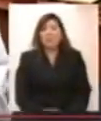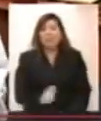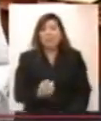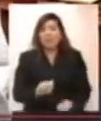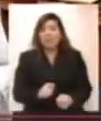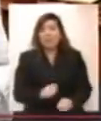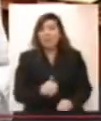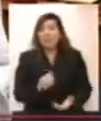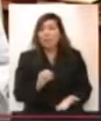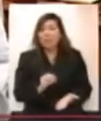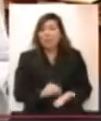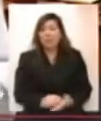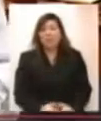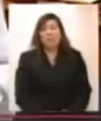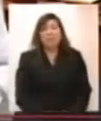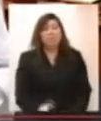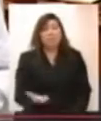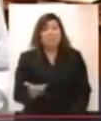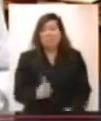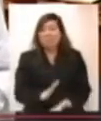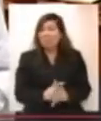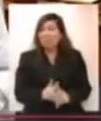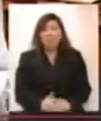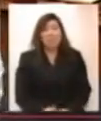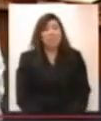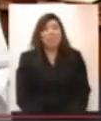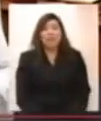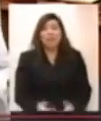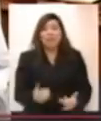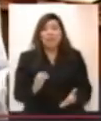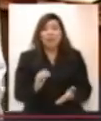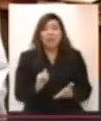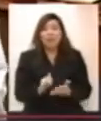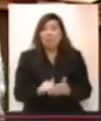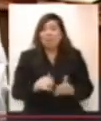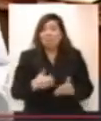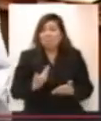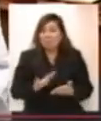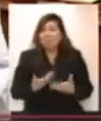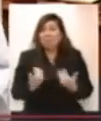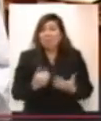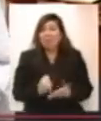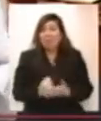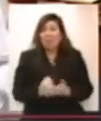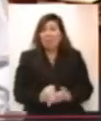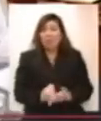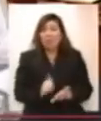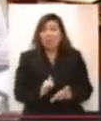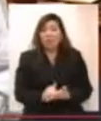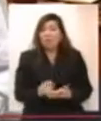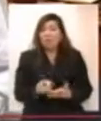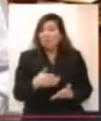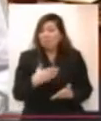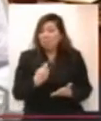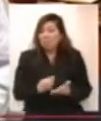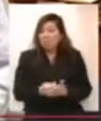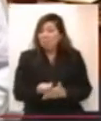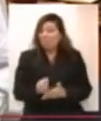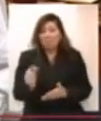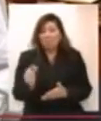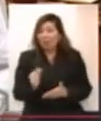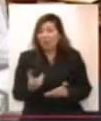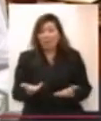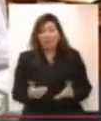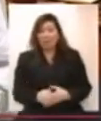general a la venta y otros más. No han pedido nada más. Con eso creo que se puede ayudar y ya se está ayudando. Acá usted compra un libro, no es